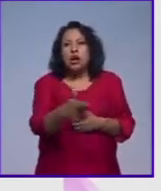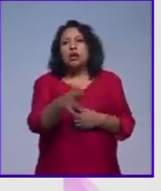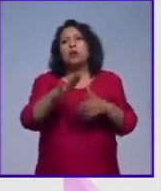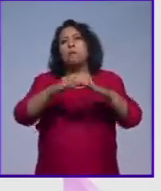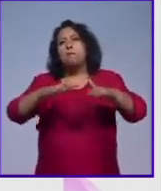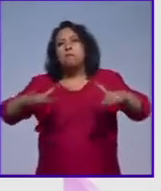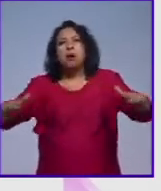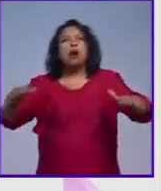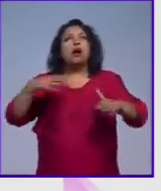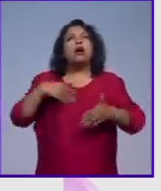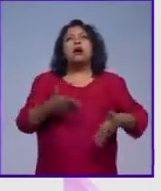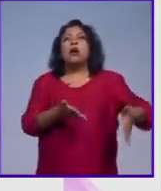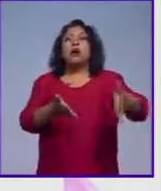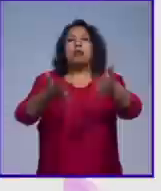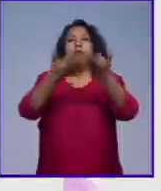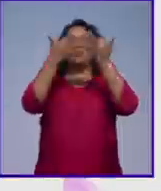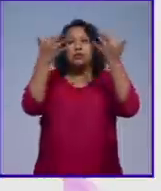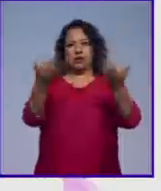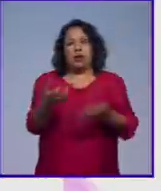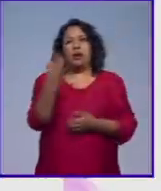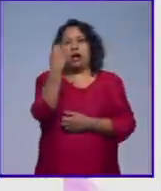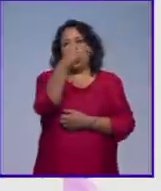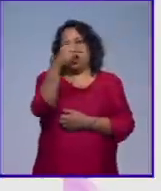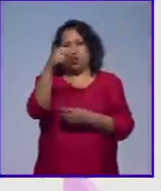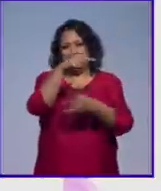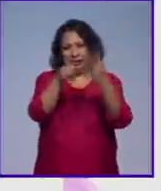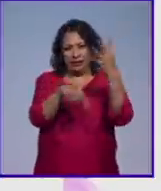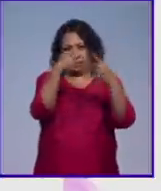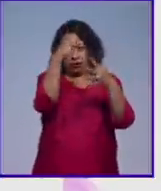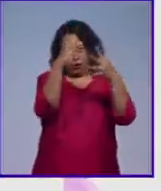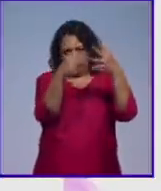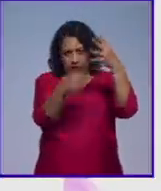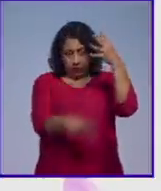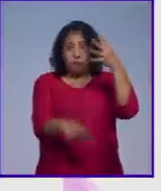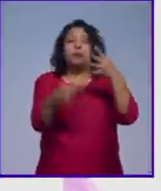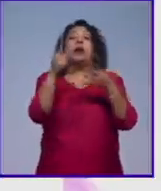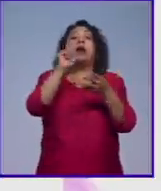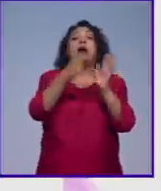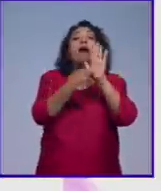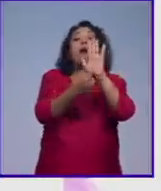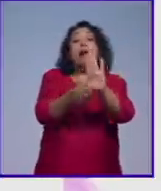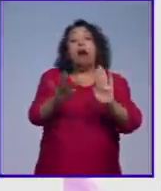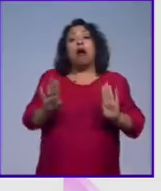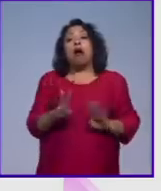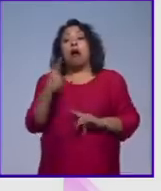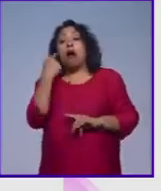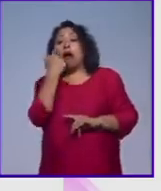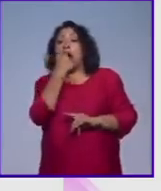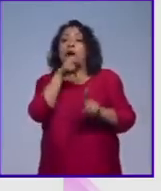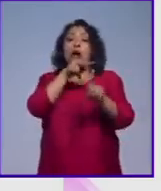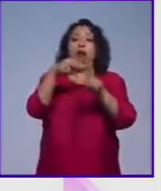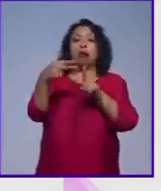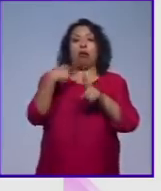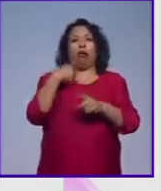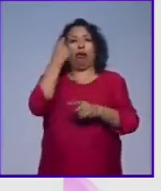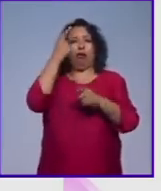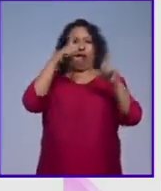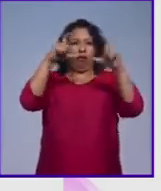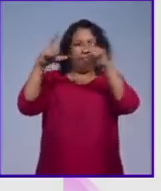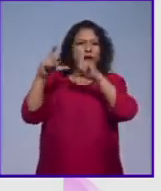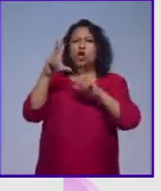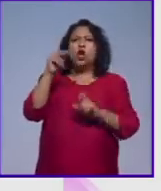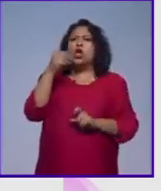y camino real de tierra adentro son los nombres de estos 4 proyectos que muestran una postura, pero que, a decir de su creador,